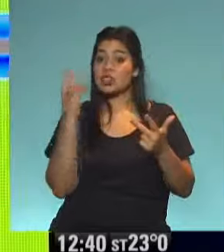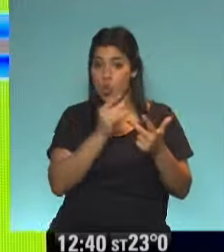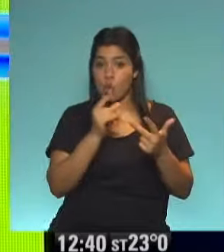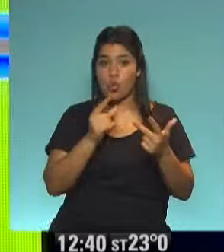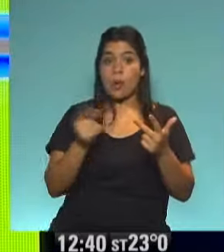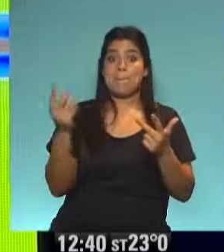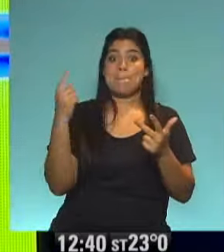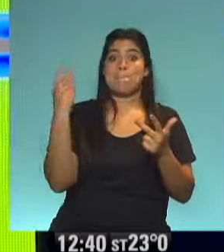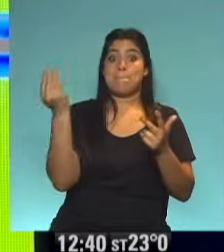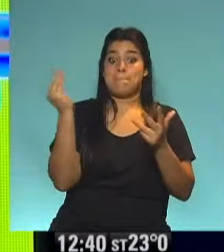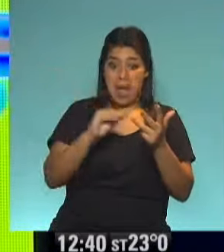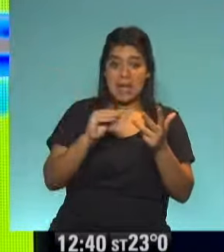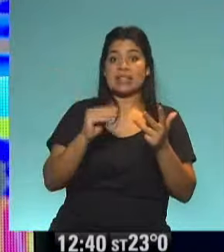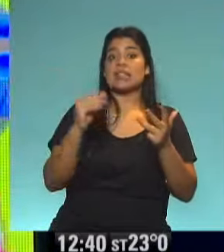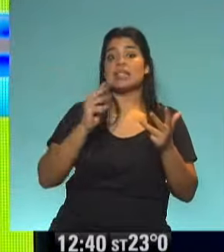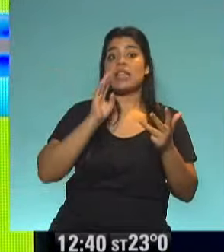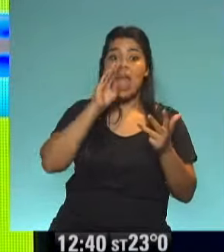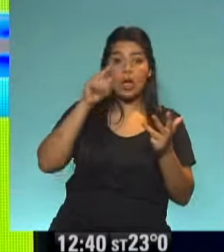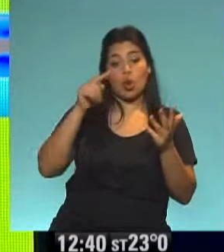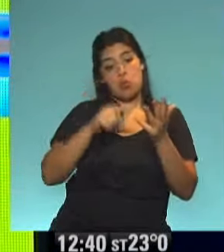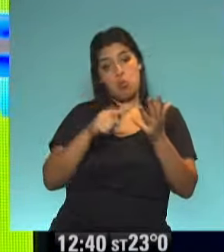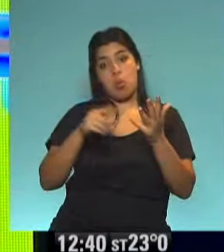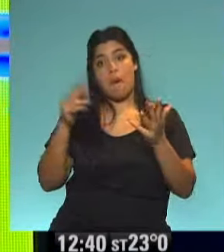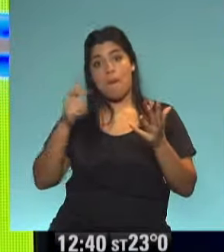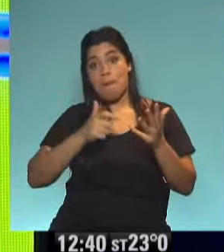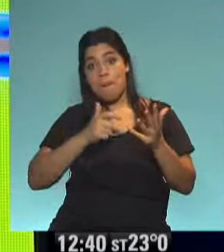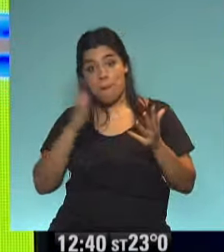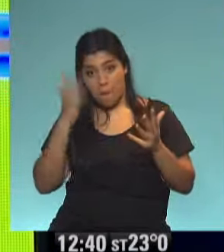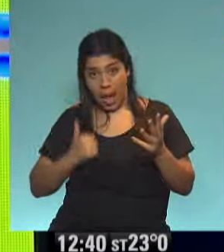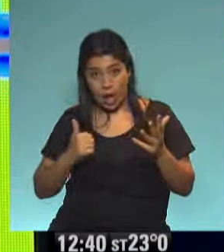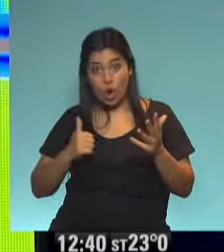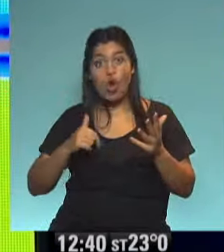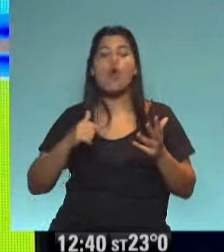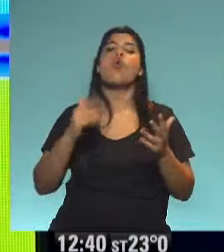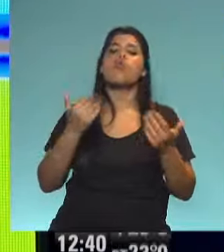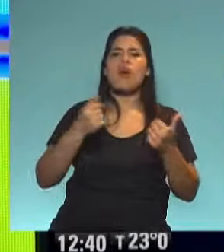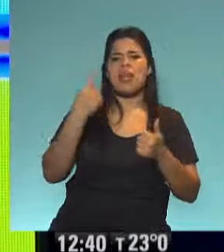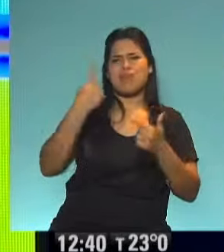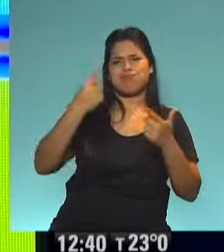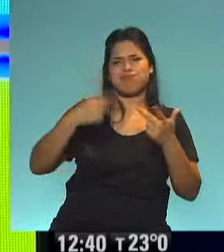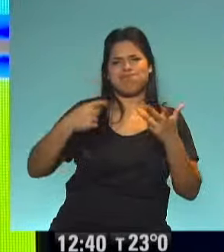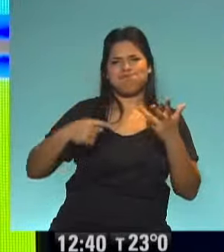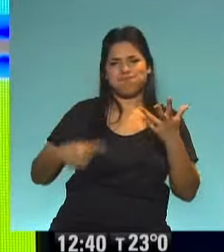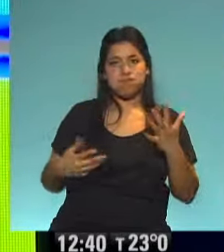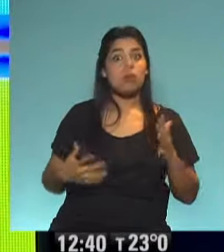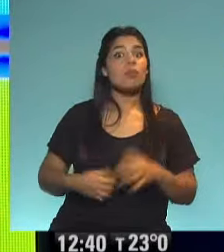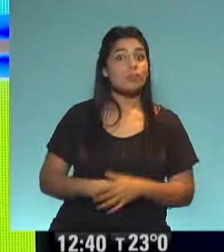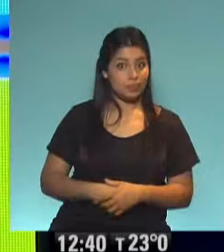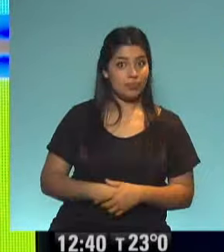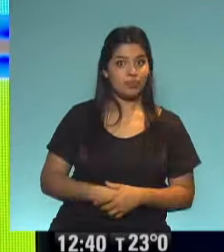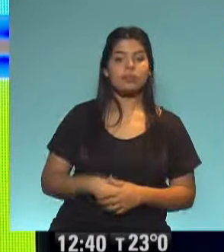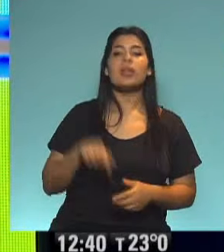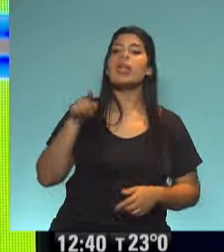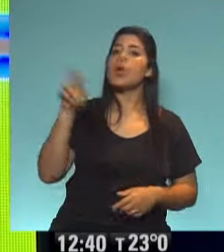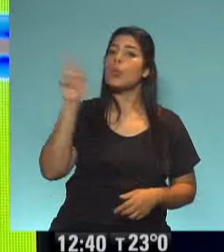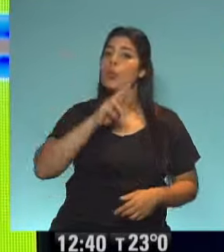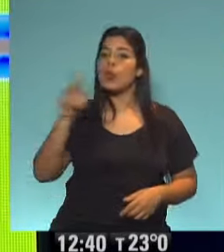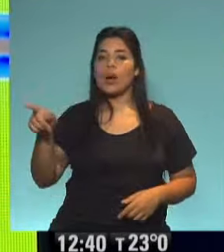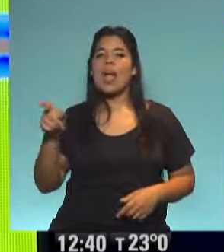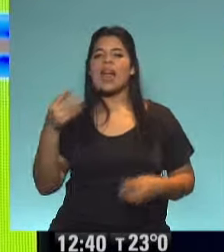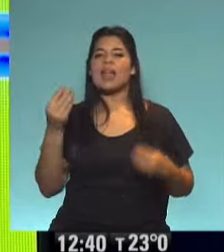blanco, mezclando eso podemos obtener infinita variedad de tonos de piel. Ella lo que hizo para este proyecto fue basarse en